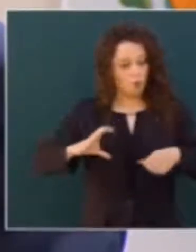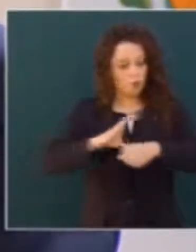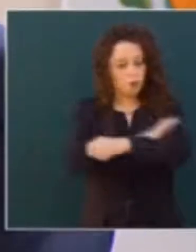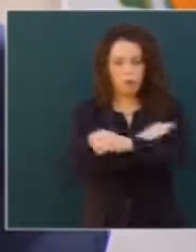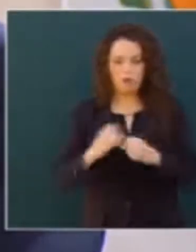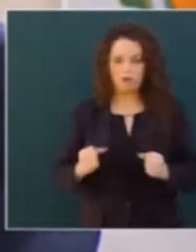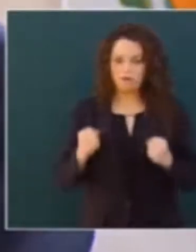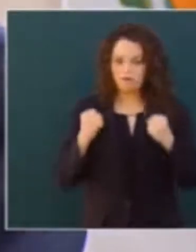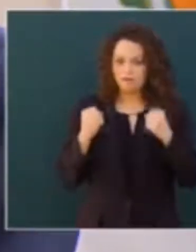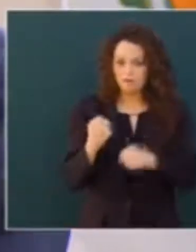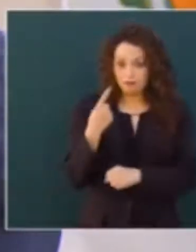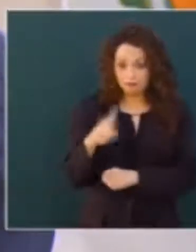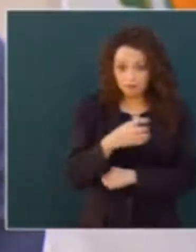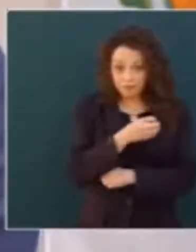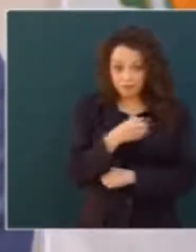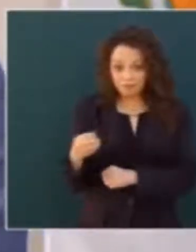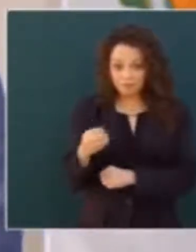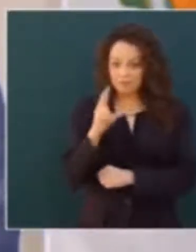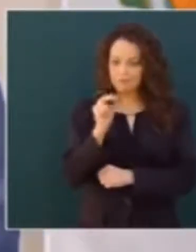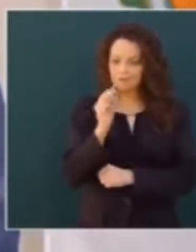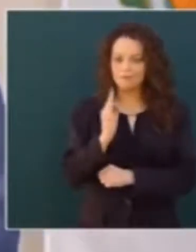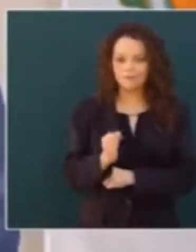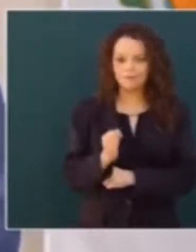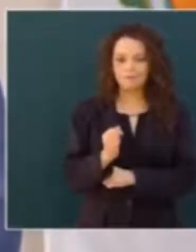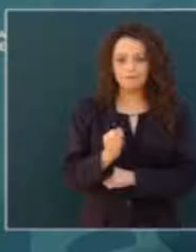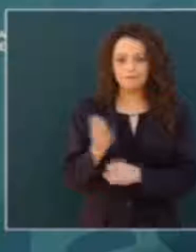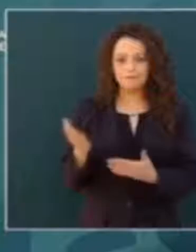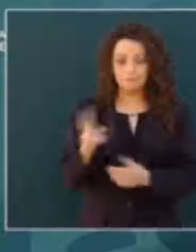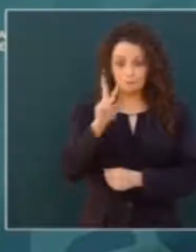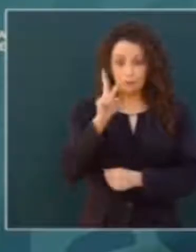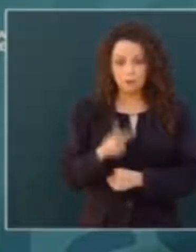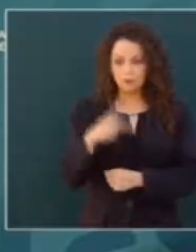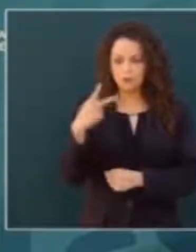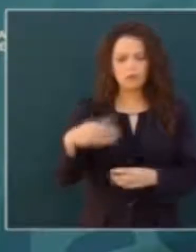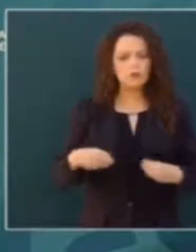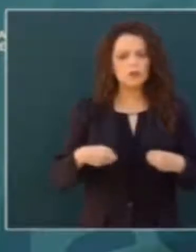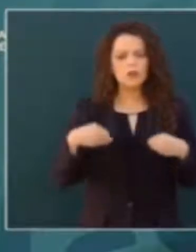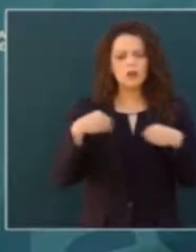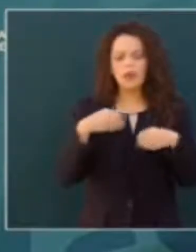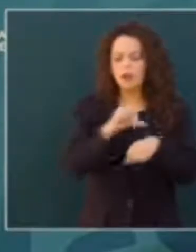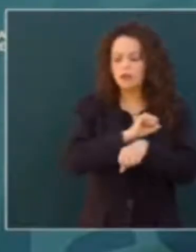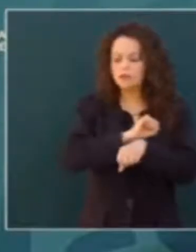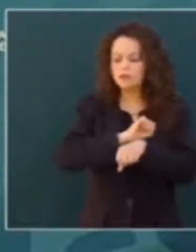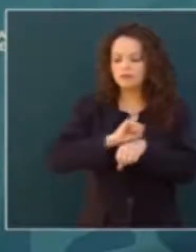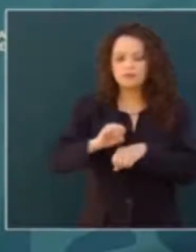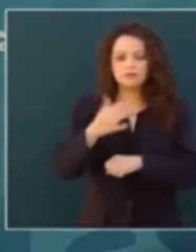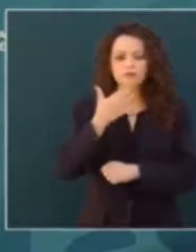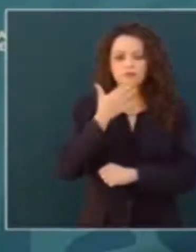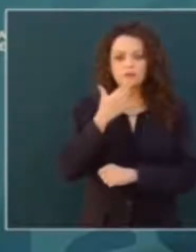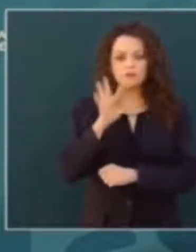llevó como presidente de la República una vida sencilla y modesta.